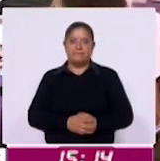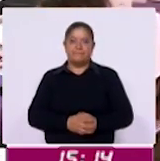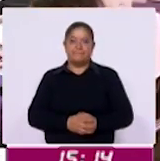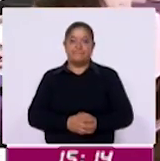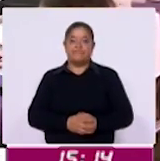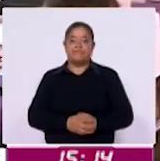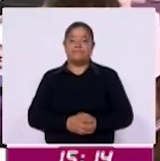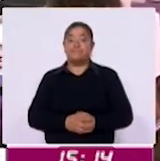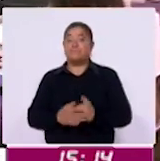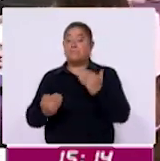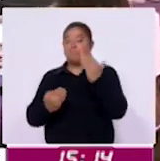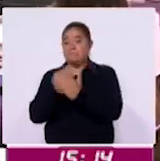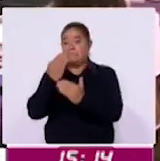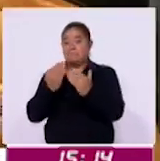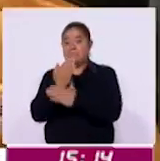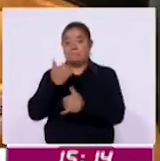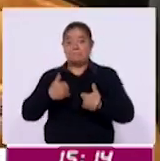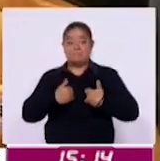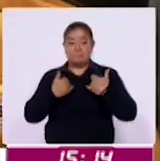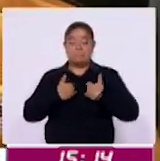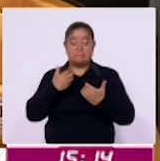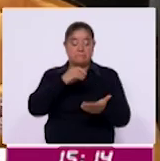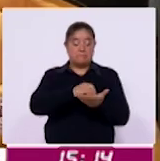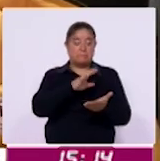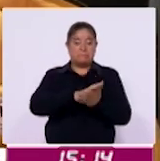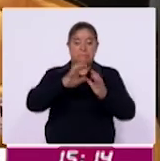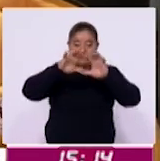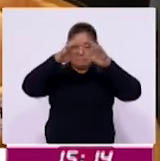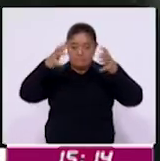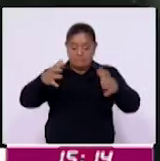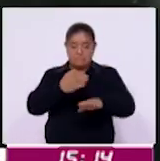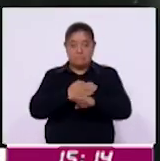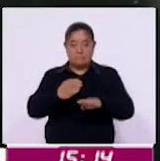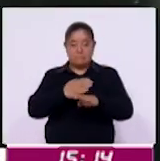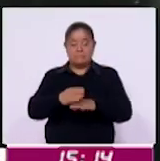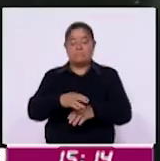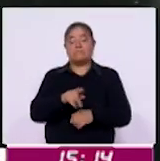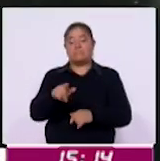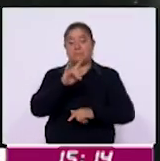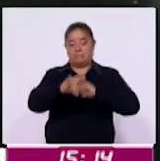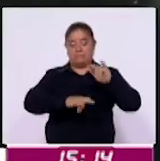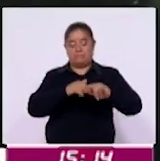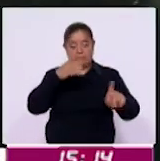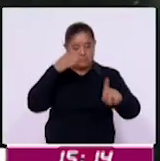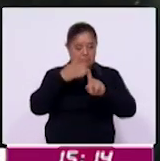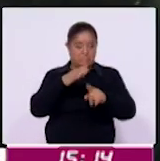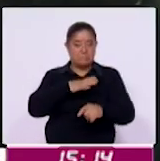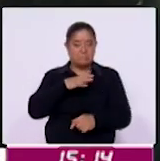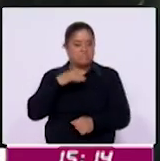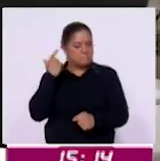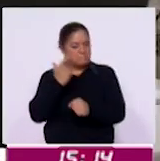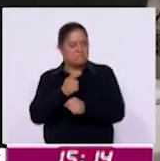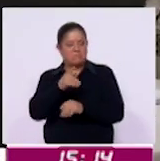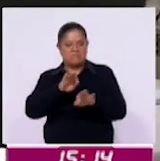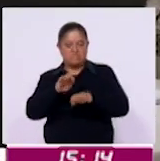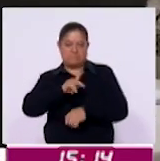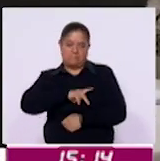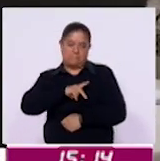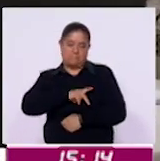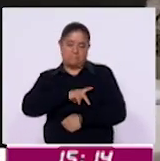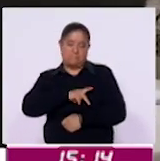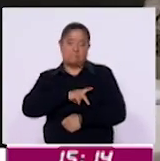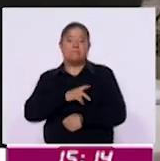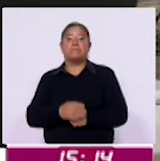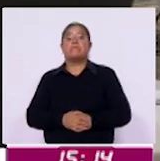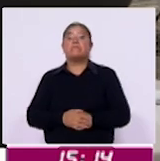Desde temprana hora, cientos de jóvenes se dieron cita en el Domo Blanco del recinto ferial con el objetivo de encontrar una opción laboral acorde a sus necesidades en la